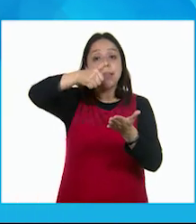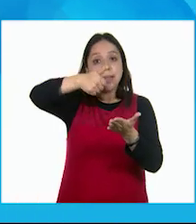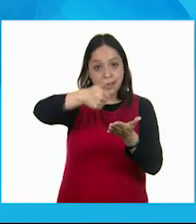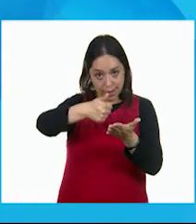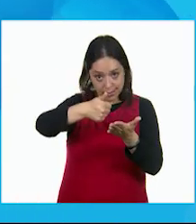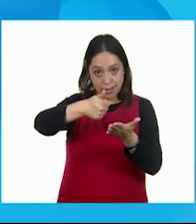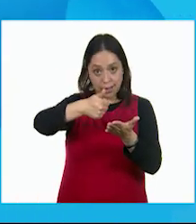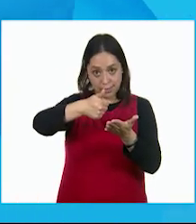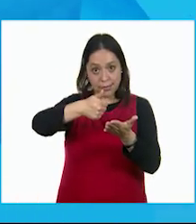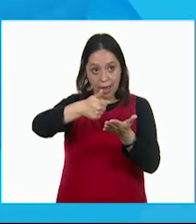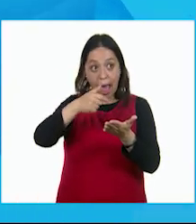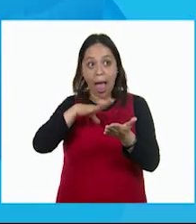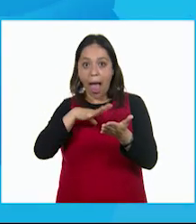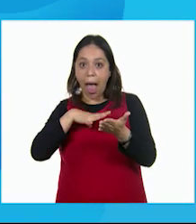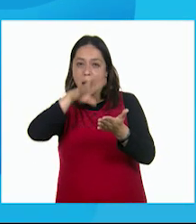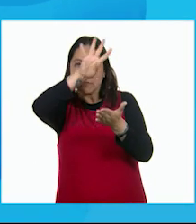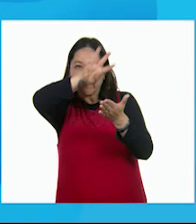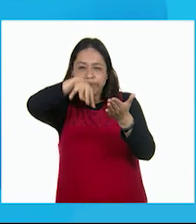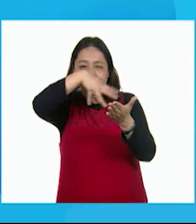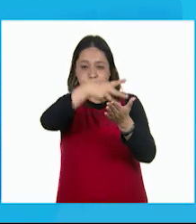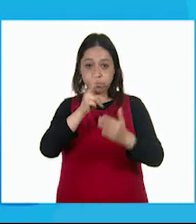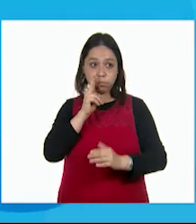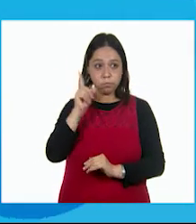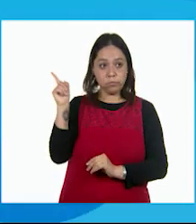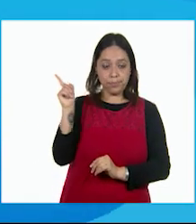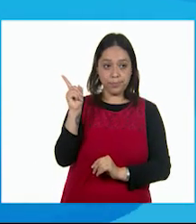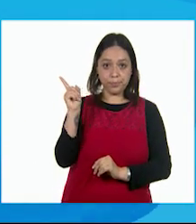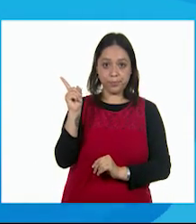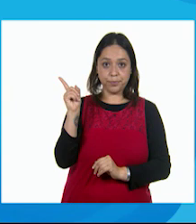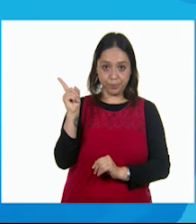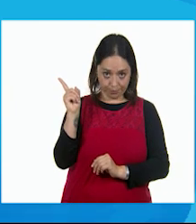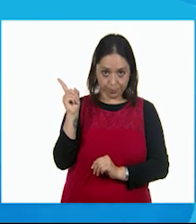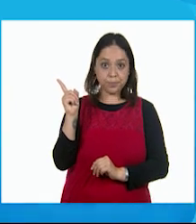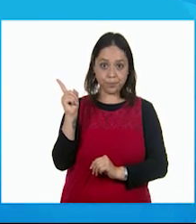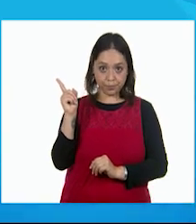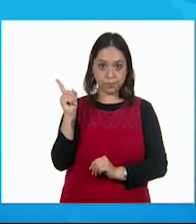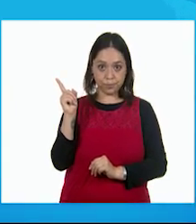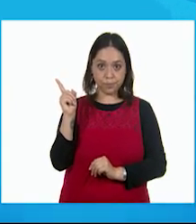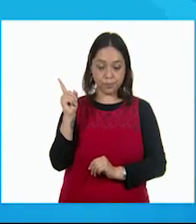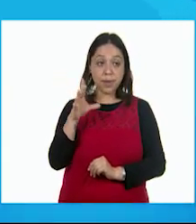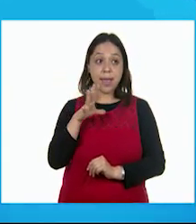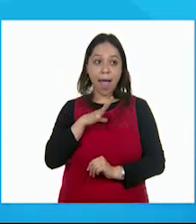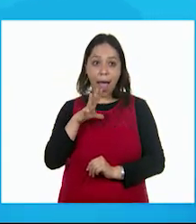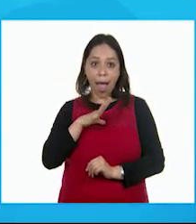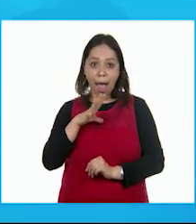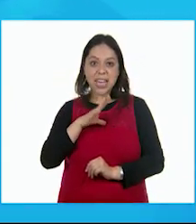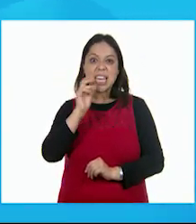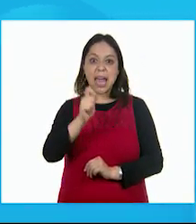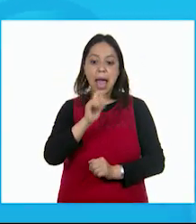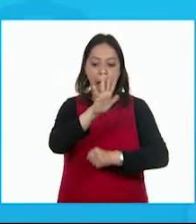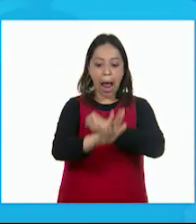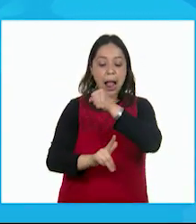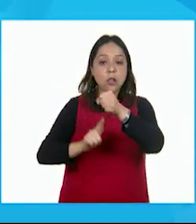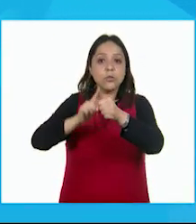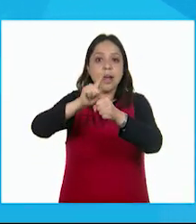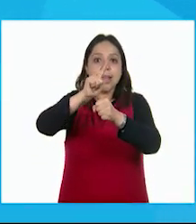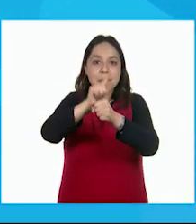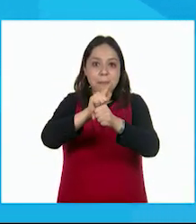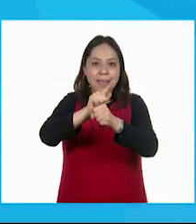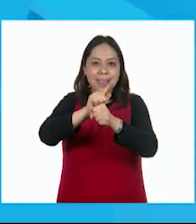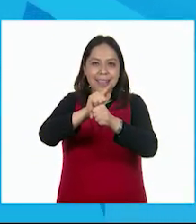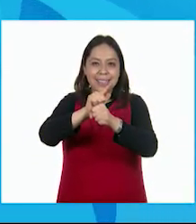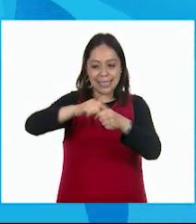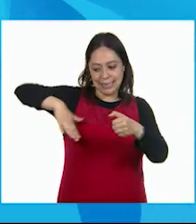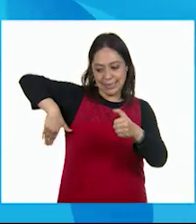vamos a encontrar una tablita como la que están viendo en pantalla. Y ahí dice que clasifiquemos los alimentos de la lista que acabamos de